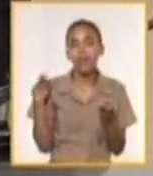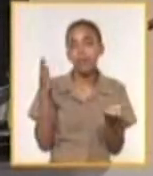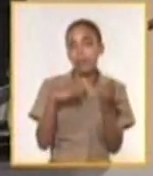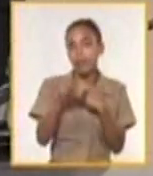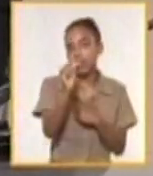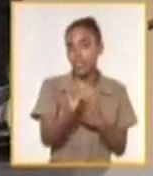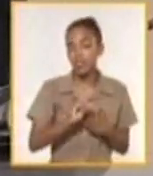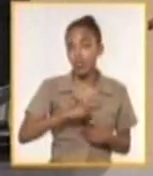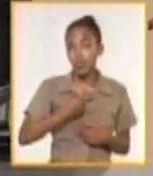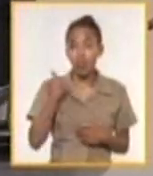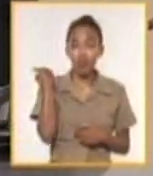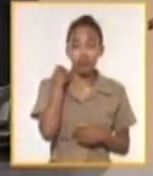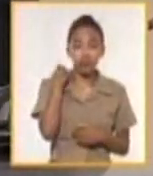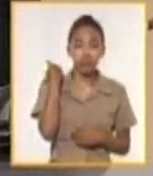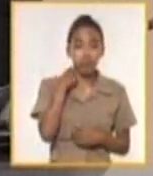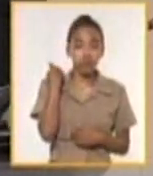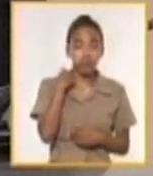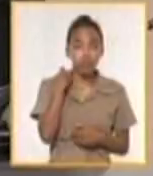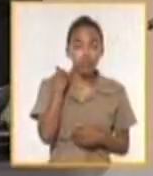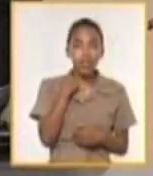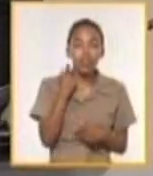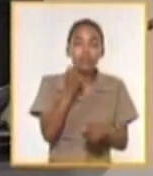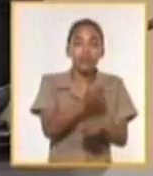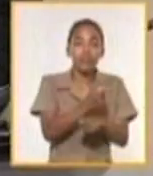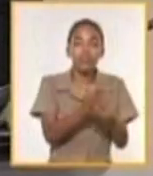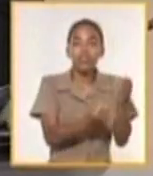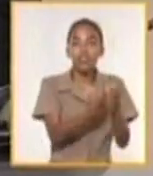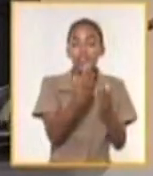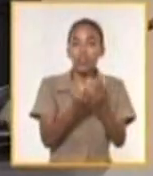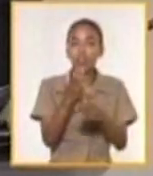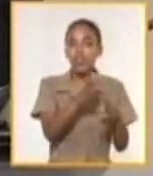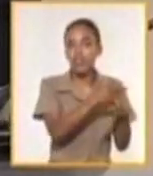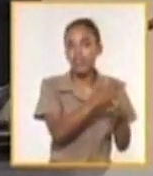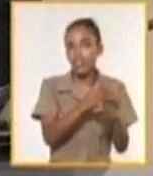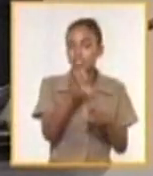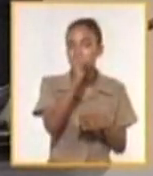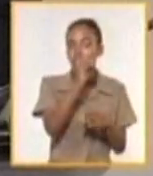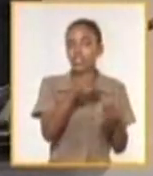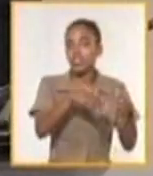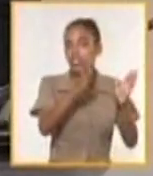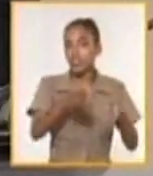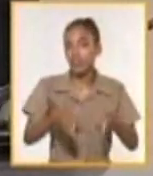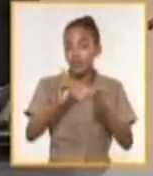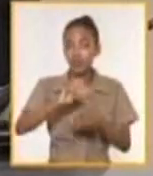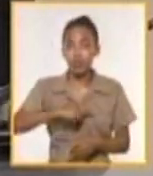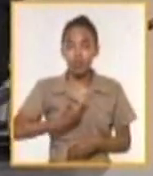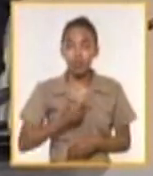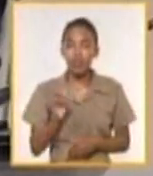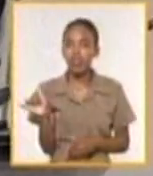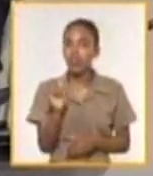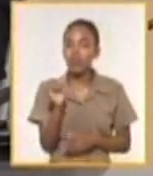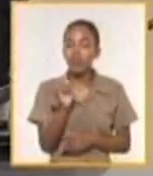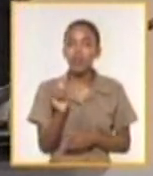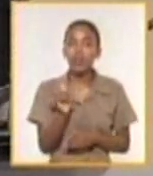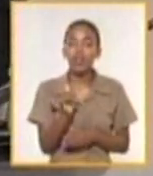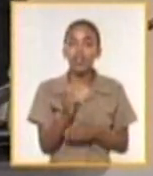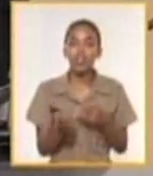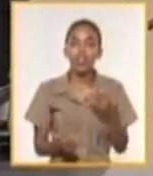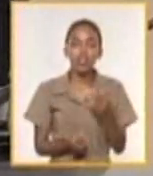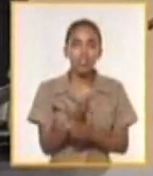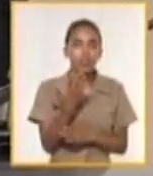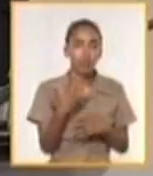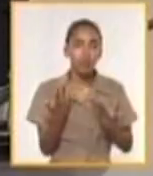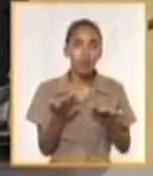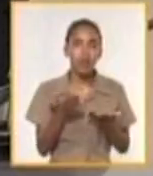años, forjador de muchas instituciones culturales, que ser el creador un poco de la institucionalidad martiana en